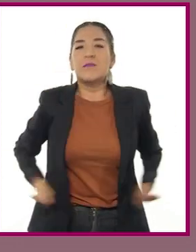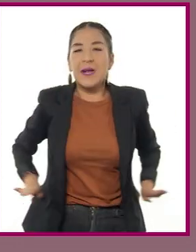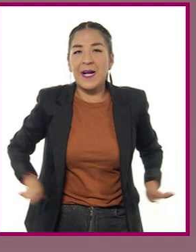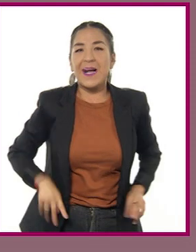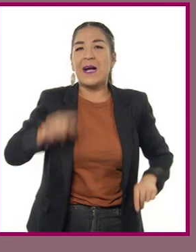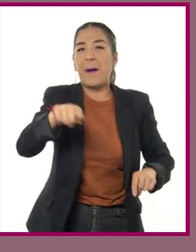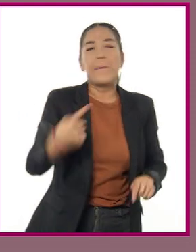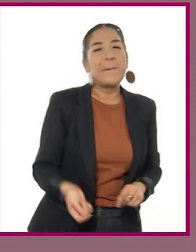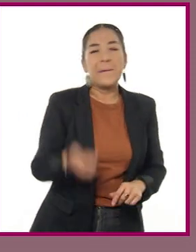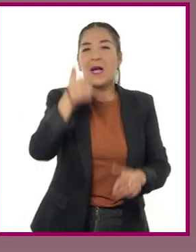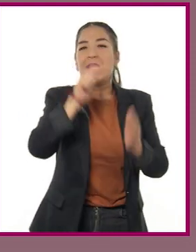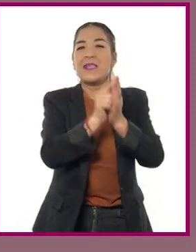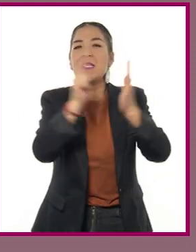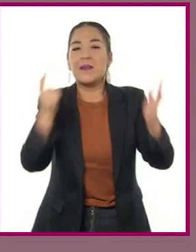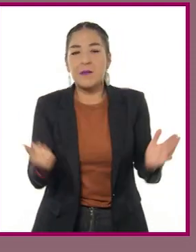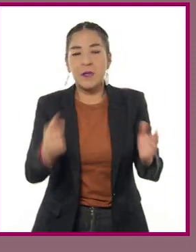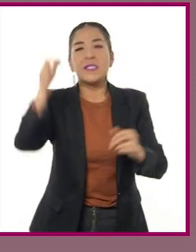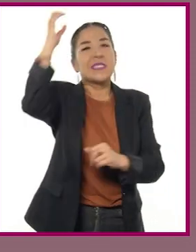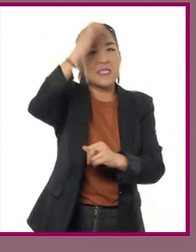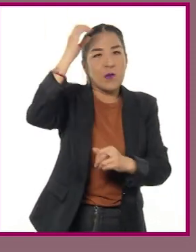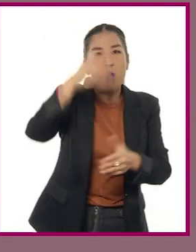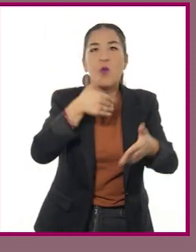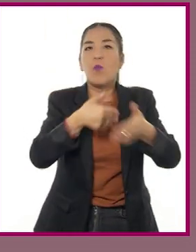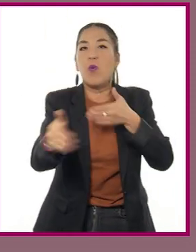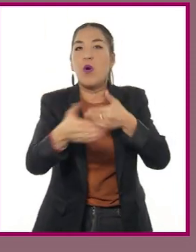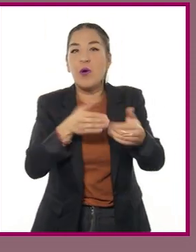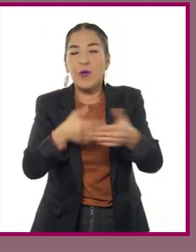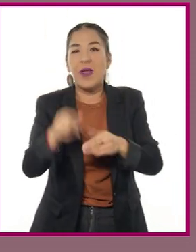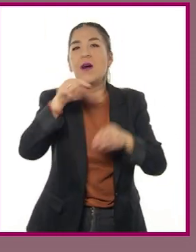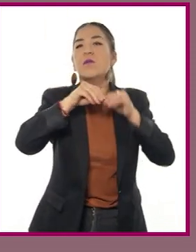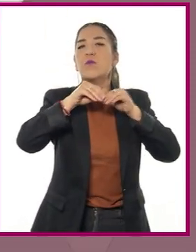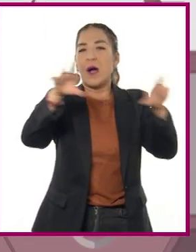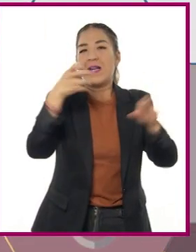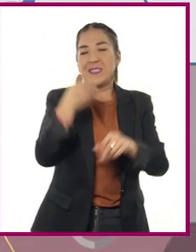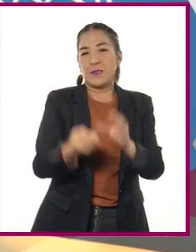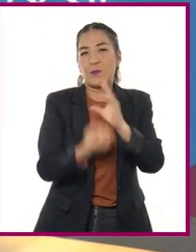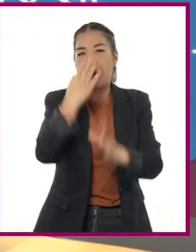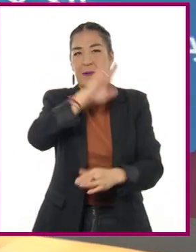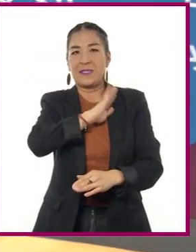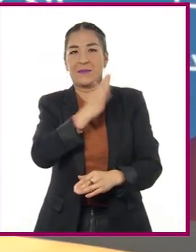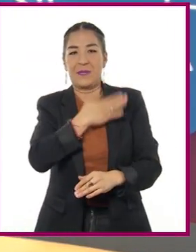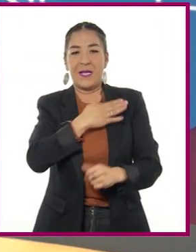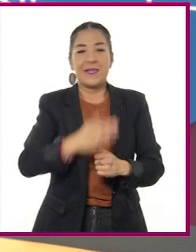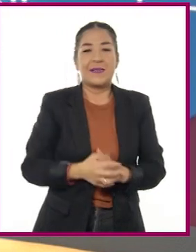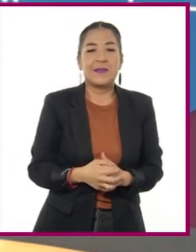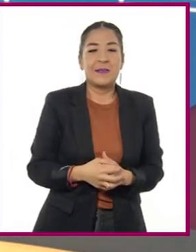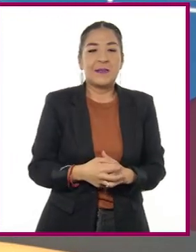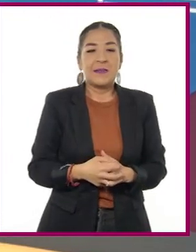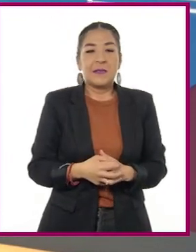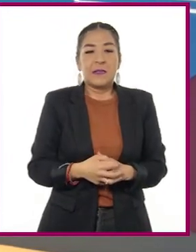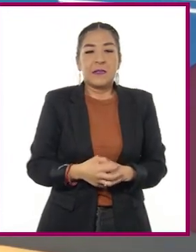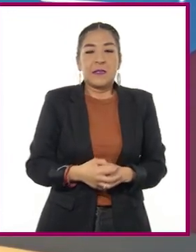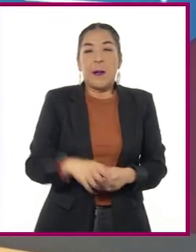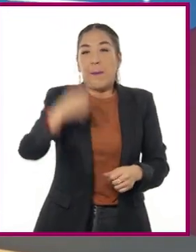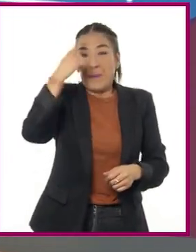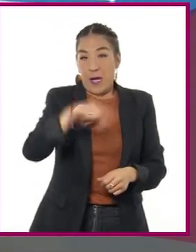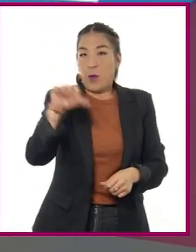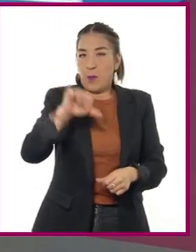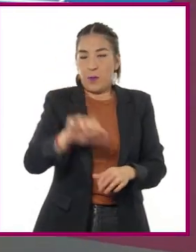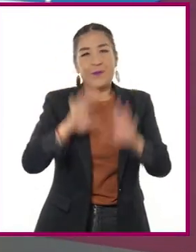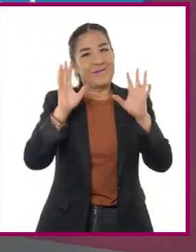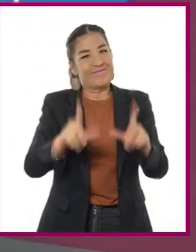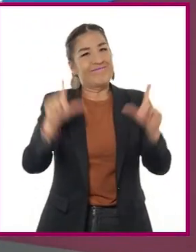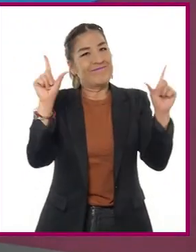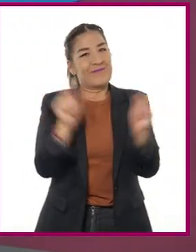libro como el primer libro científico moderno publicado en la Nueva España. Para cerrar nuestra sesión,